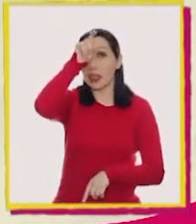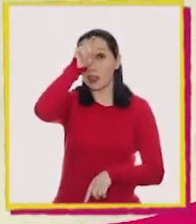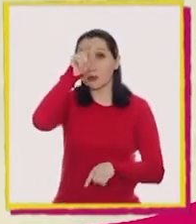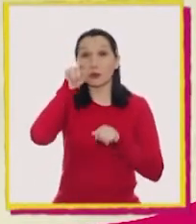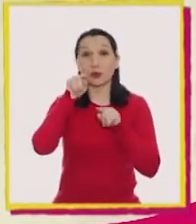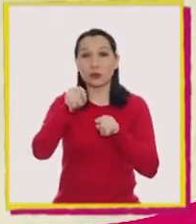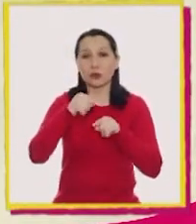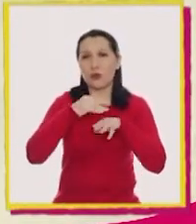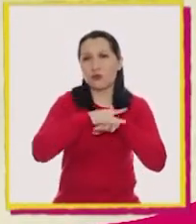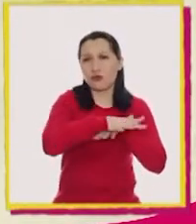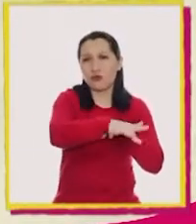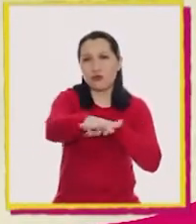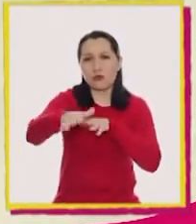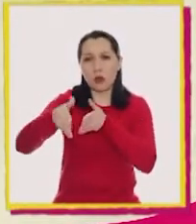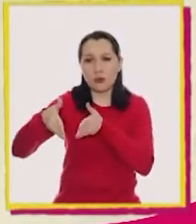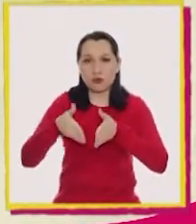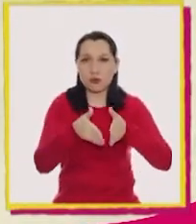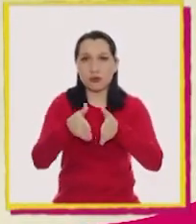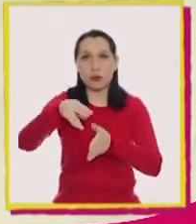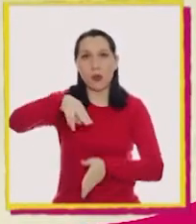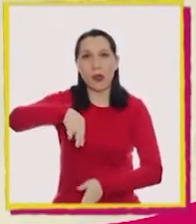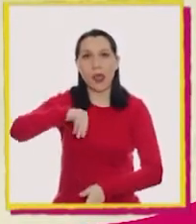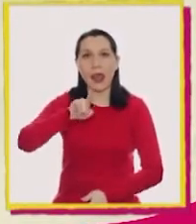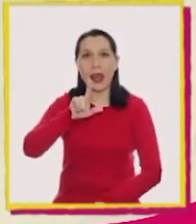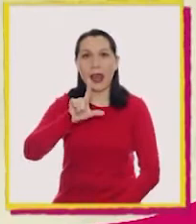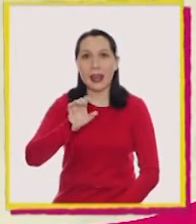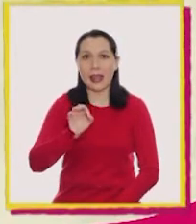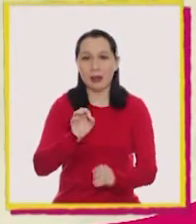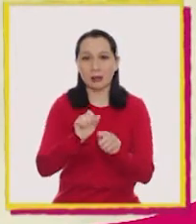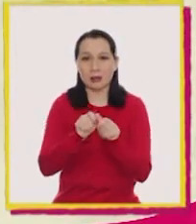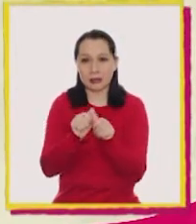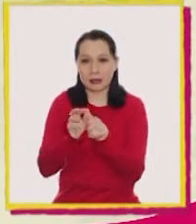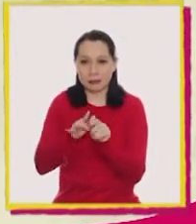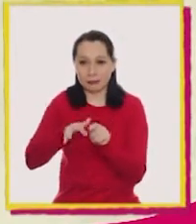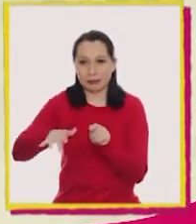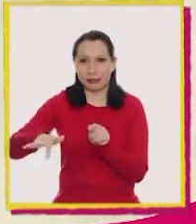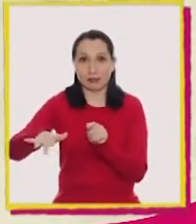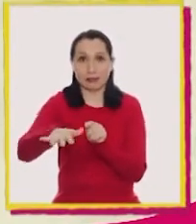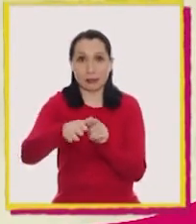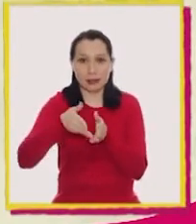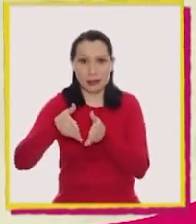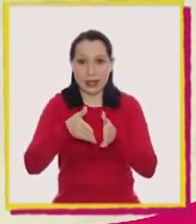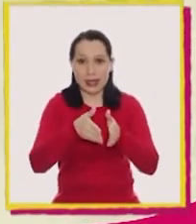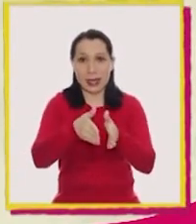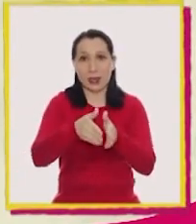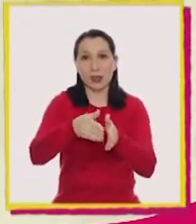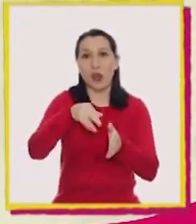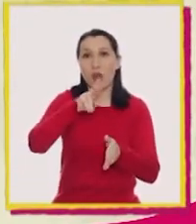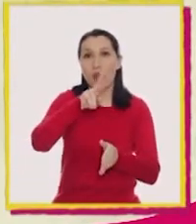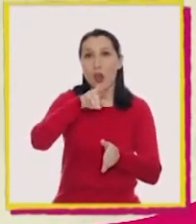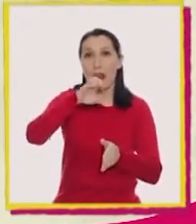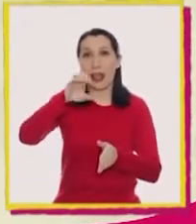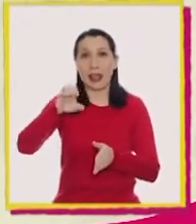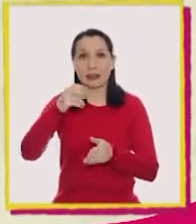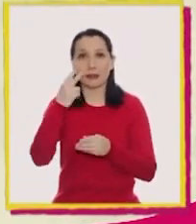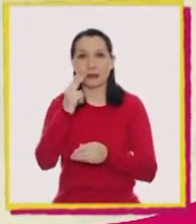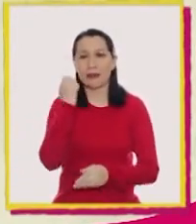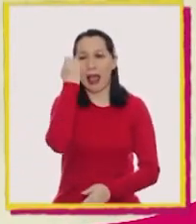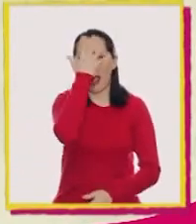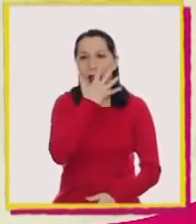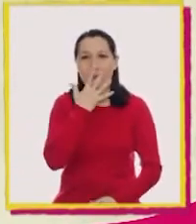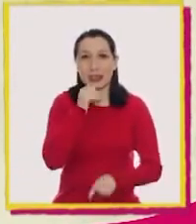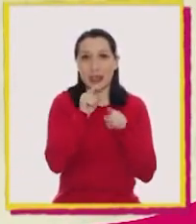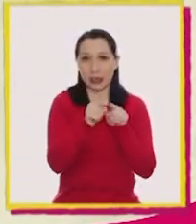vivían era en el valle del río Nilo, es decir, alrededor del río, en el noreste de